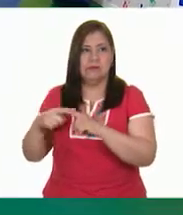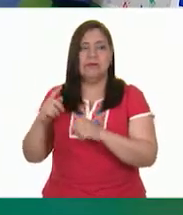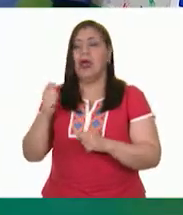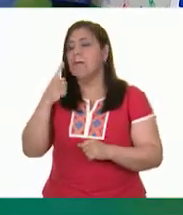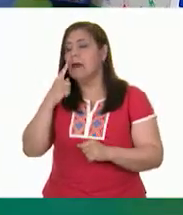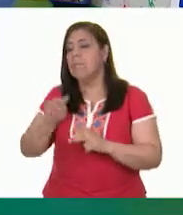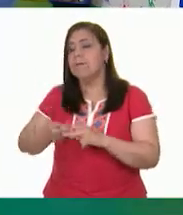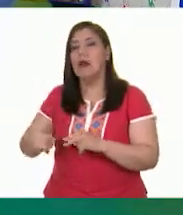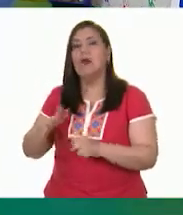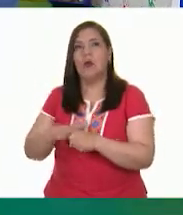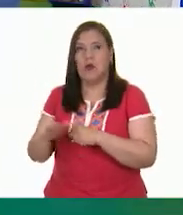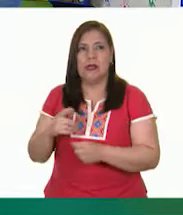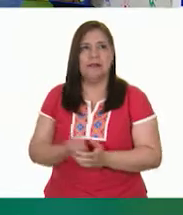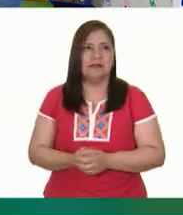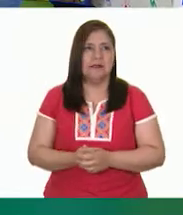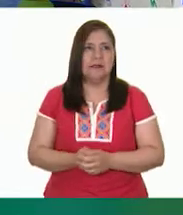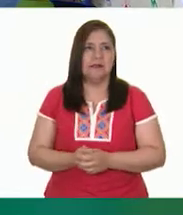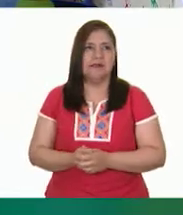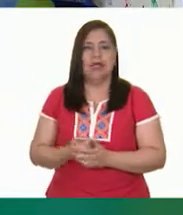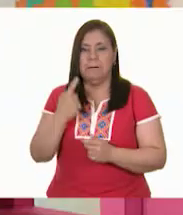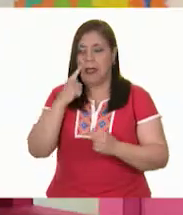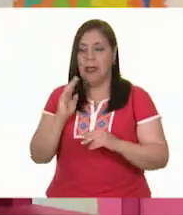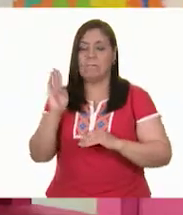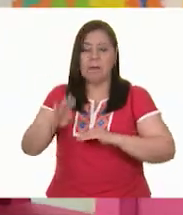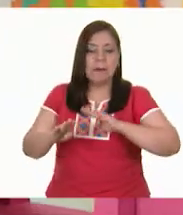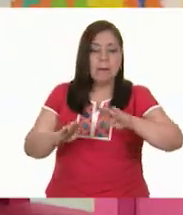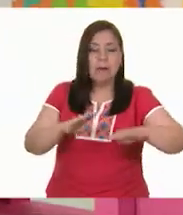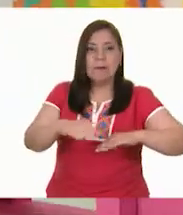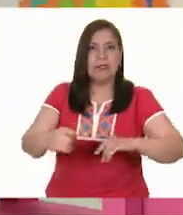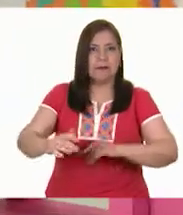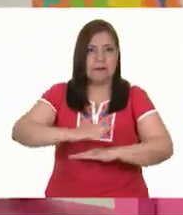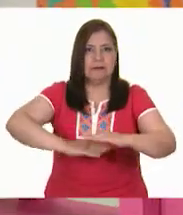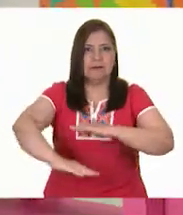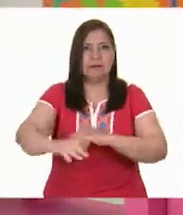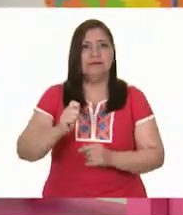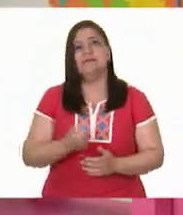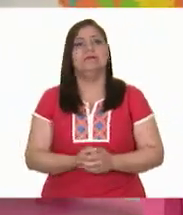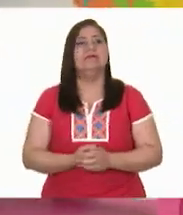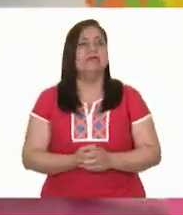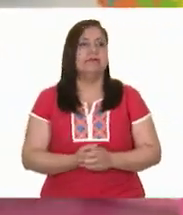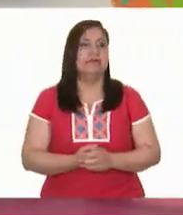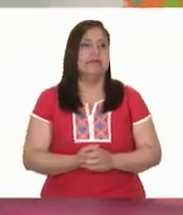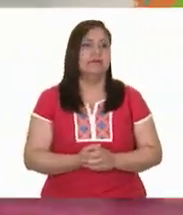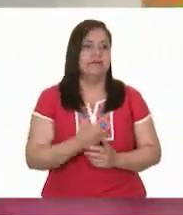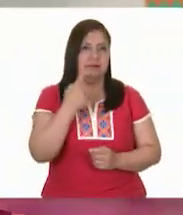empezamos? Tú agarras las piezas y vamos a armarlo en el piso. Ok, miren, voy a agarrar estas dos.